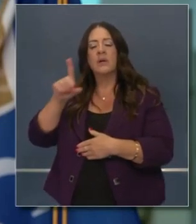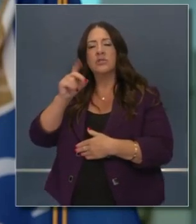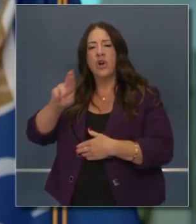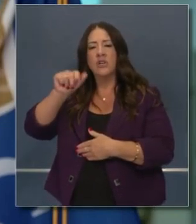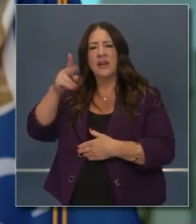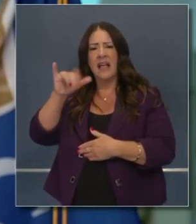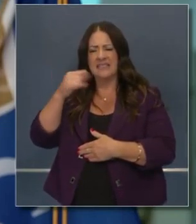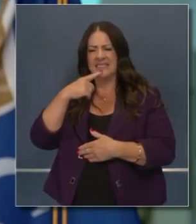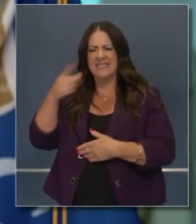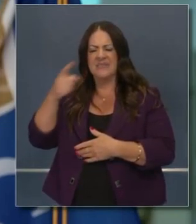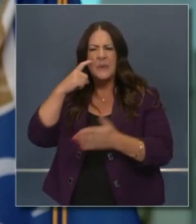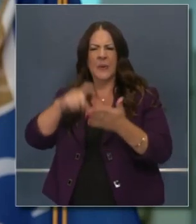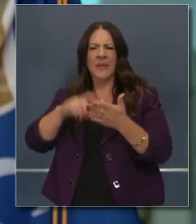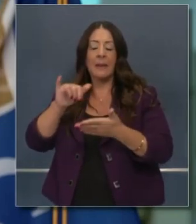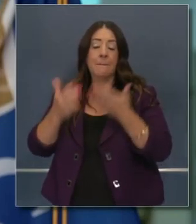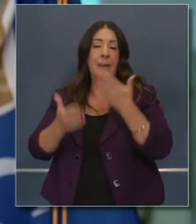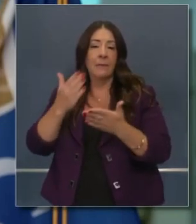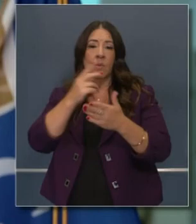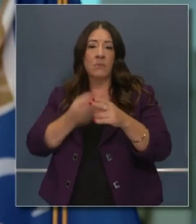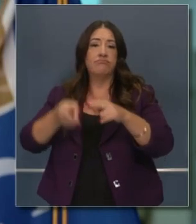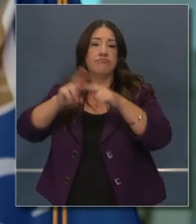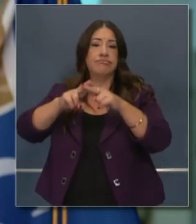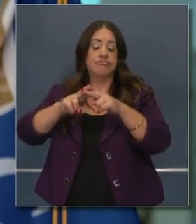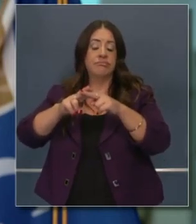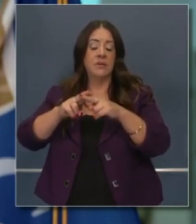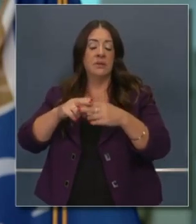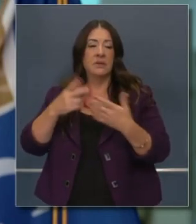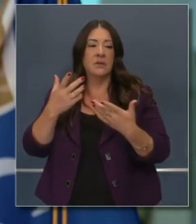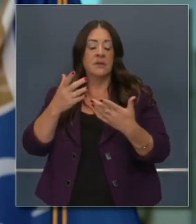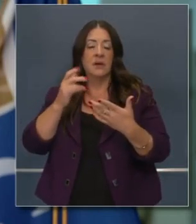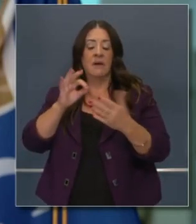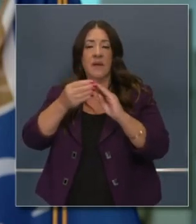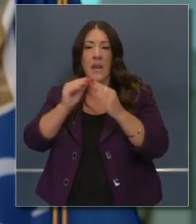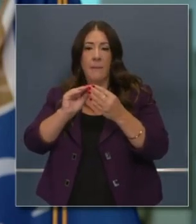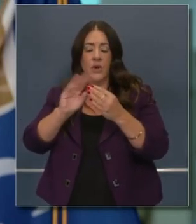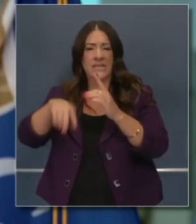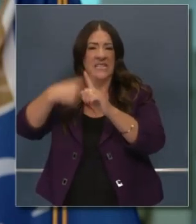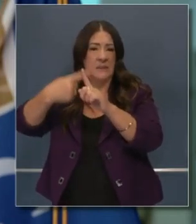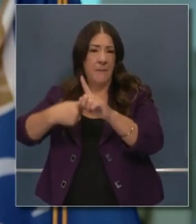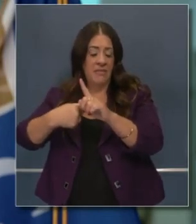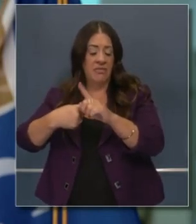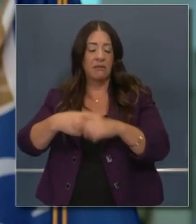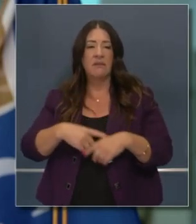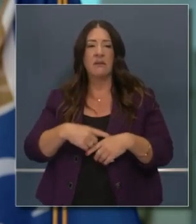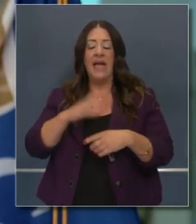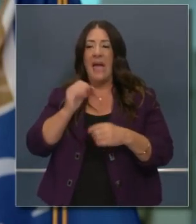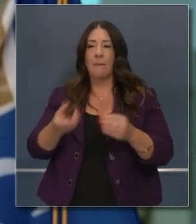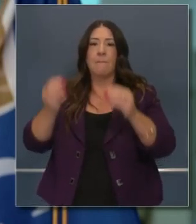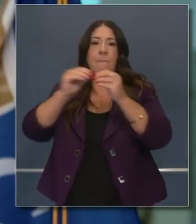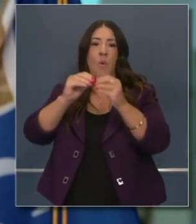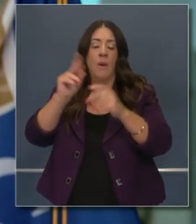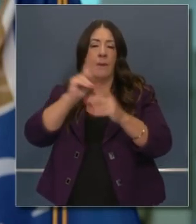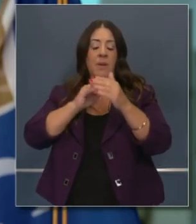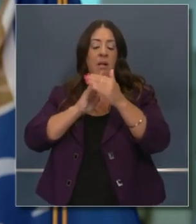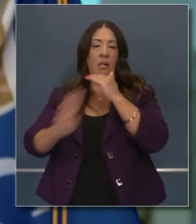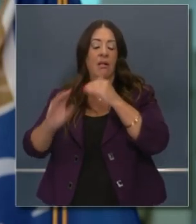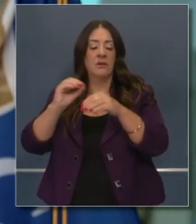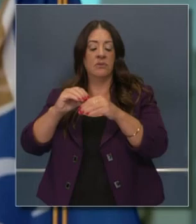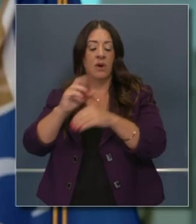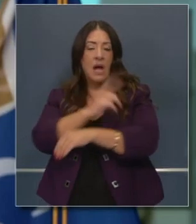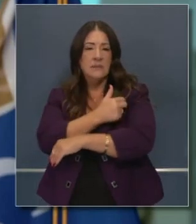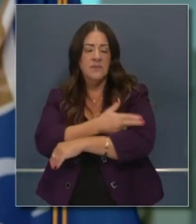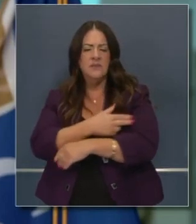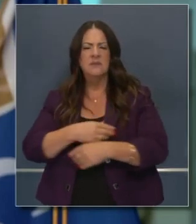pero el doctor Galli dijo que podría haber un aumento, o sea, un aumento del 89%